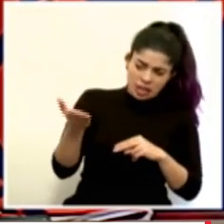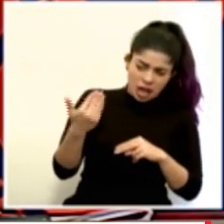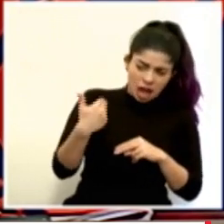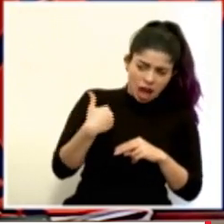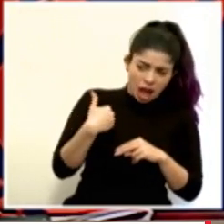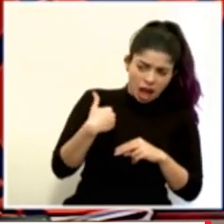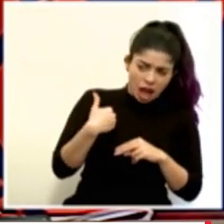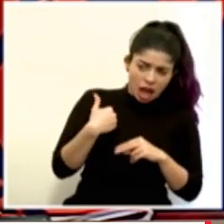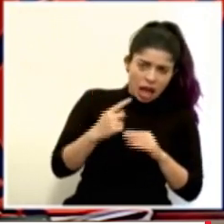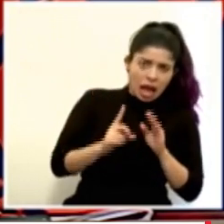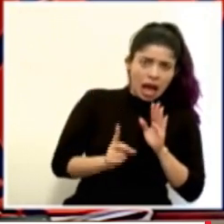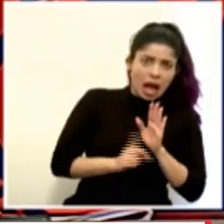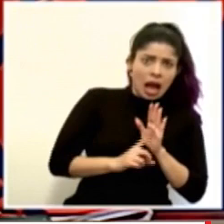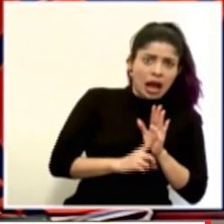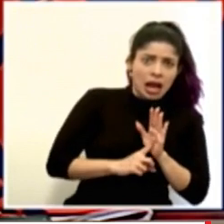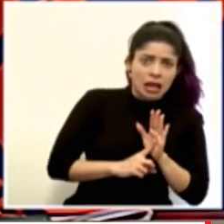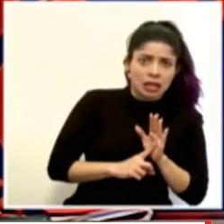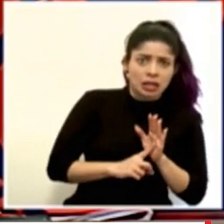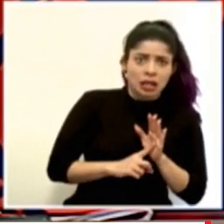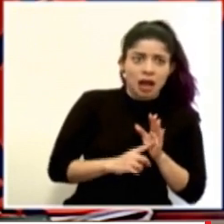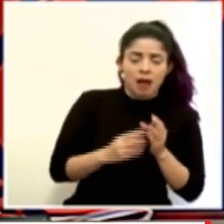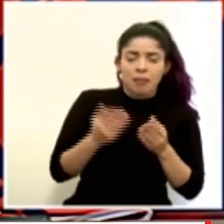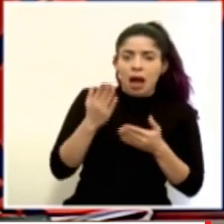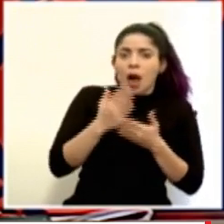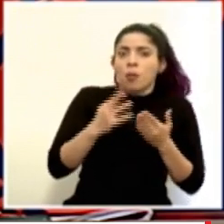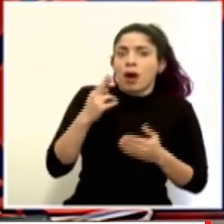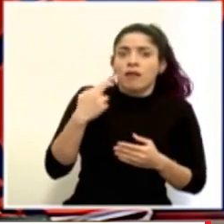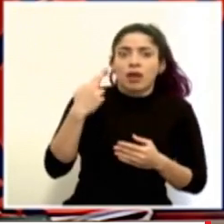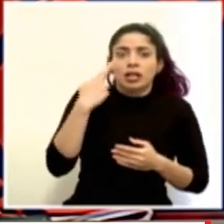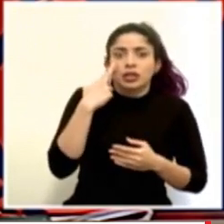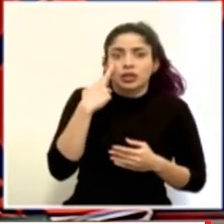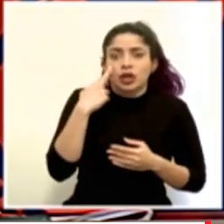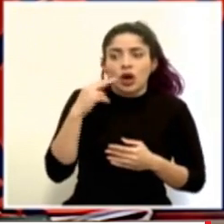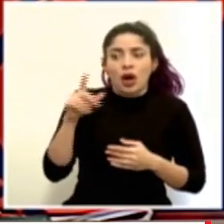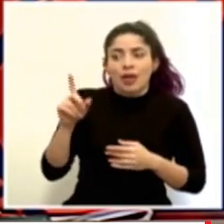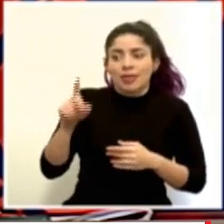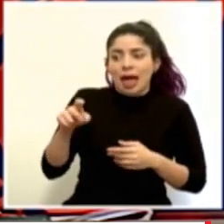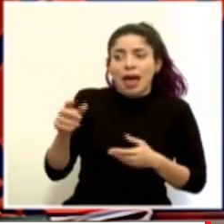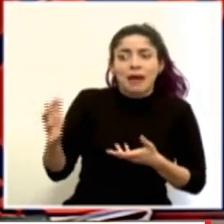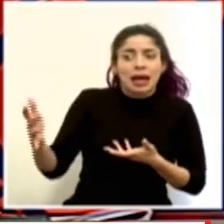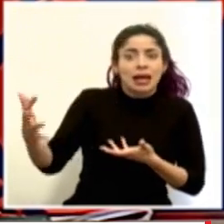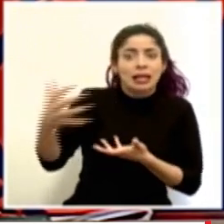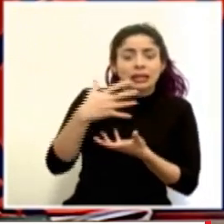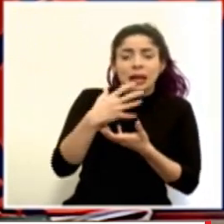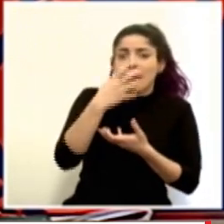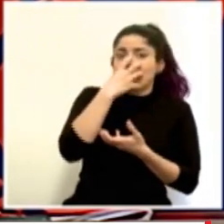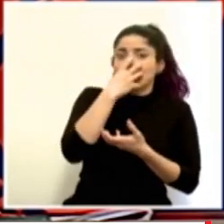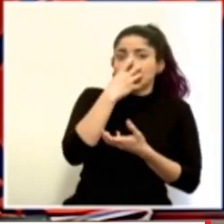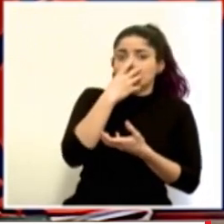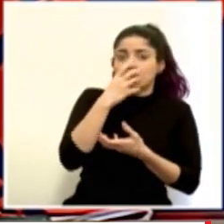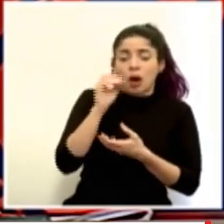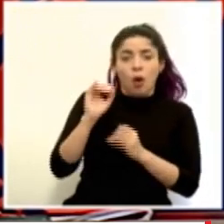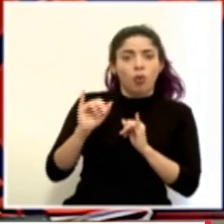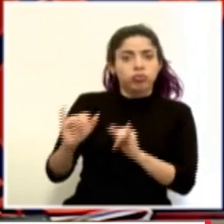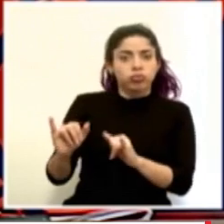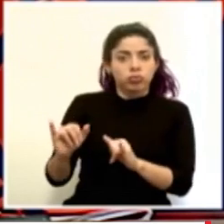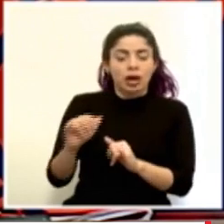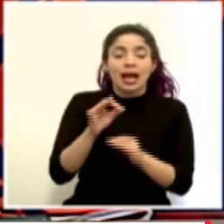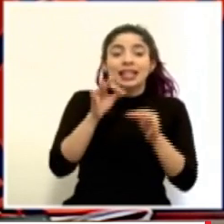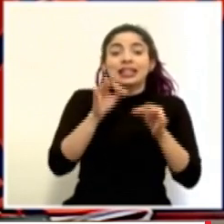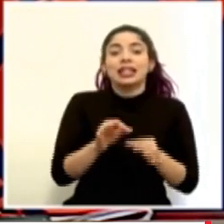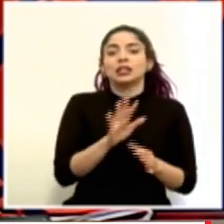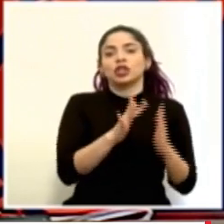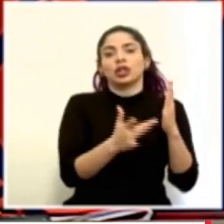una alerta que motive a un llamamiento de que se devuelvan todas esas mascarillas o no. Eso es una